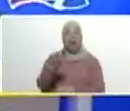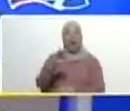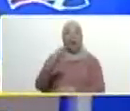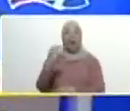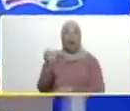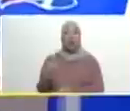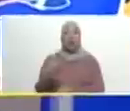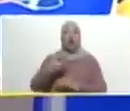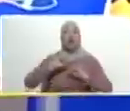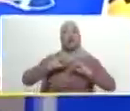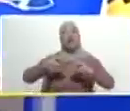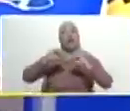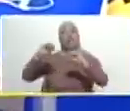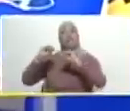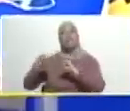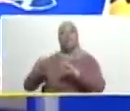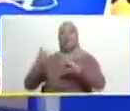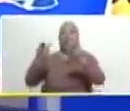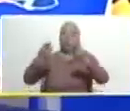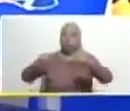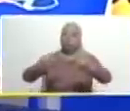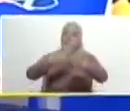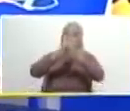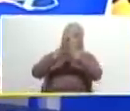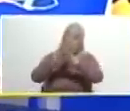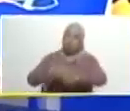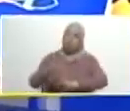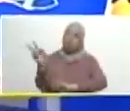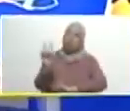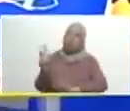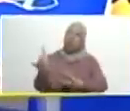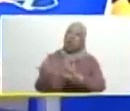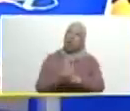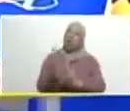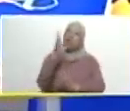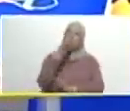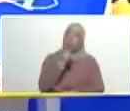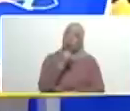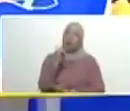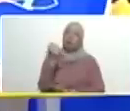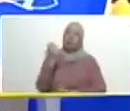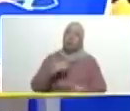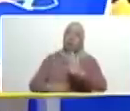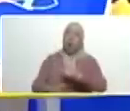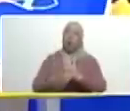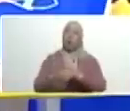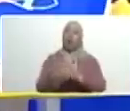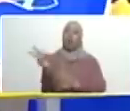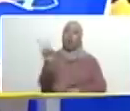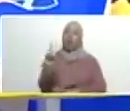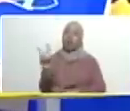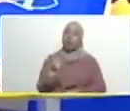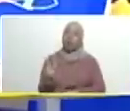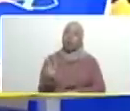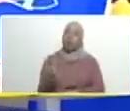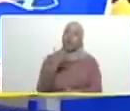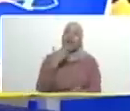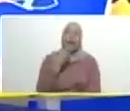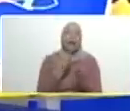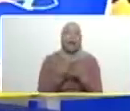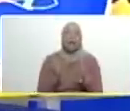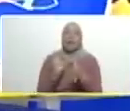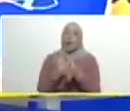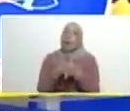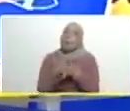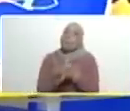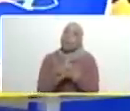llamando a levantar las sanciones y el bloqueo ilegal y criminal contra Venezuela. Venezuela agradece la